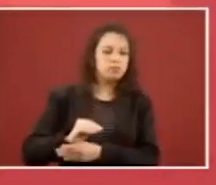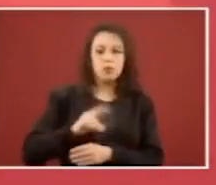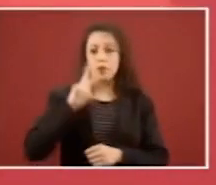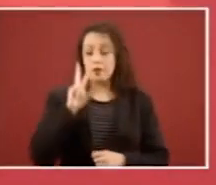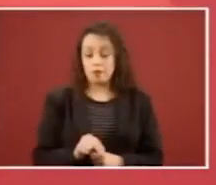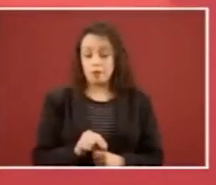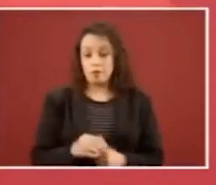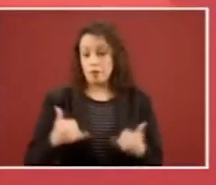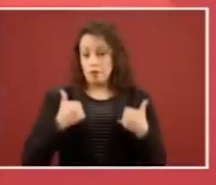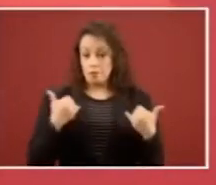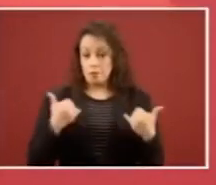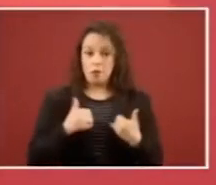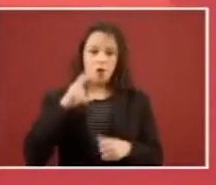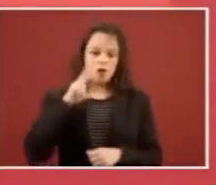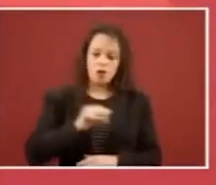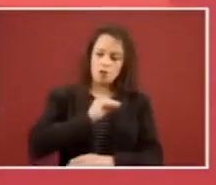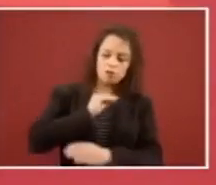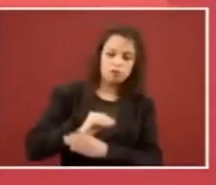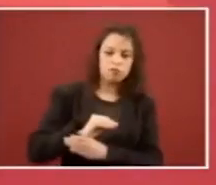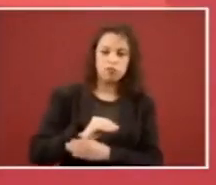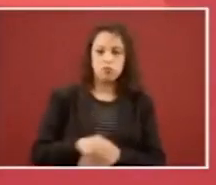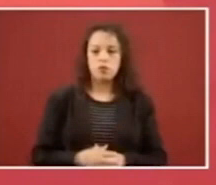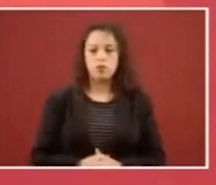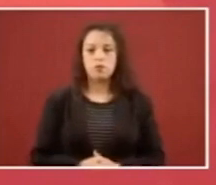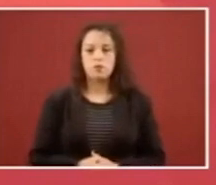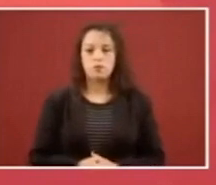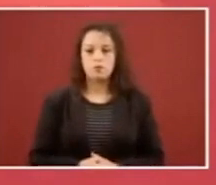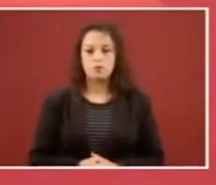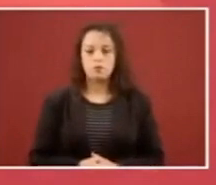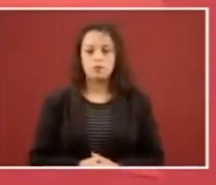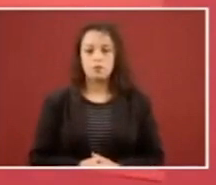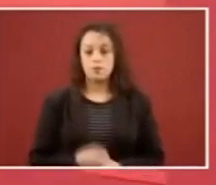esto va a seguir